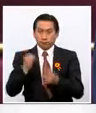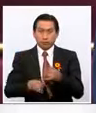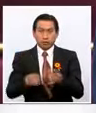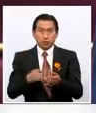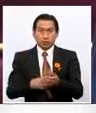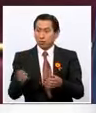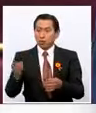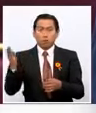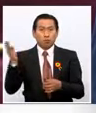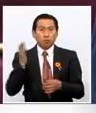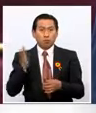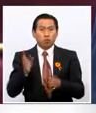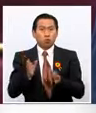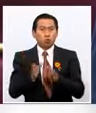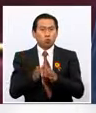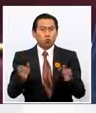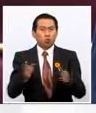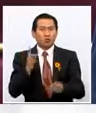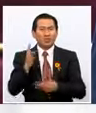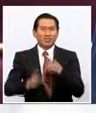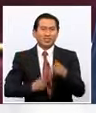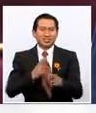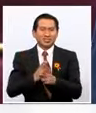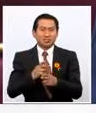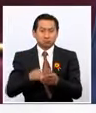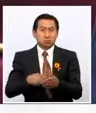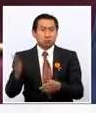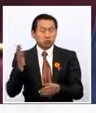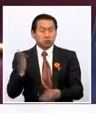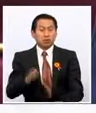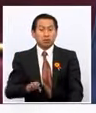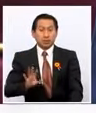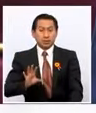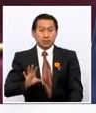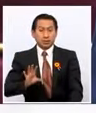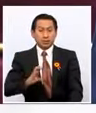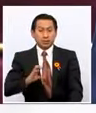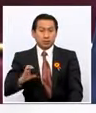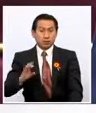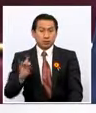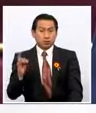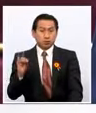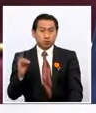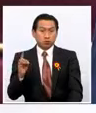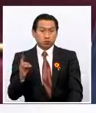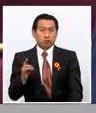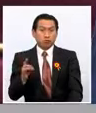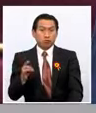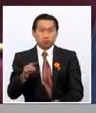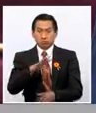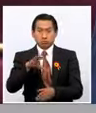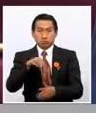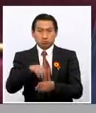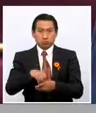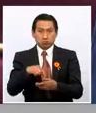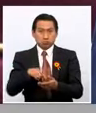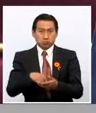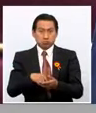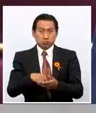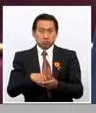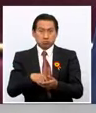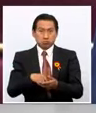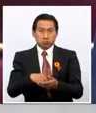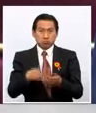hicimos el bono universal también un bono de 500 bolivianos en total hemos